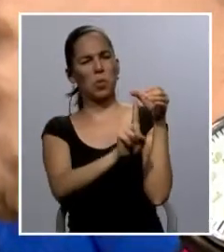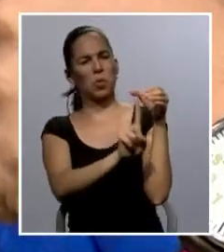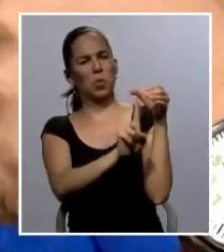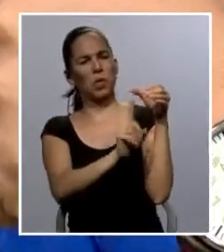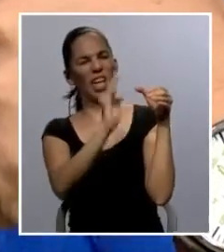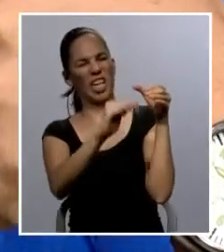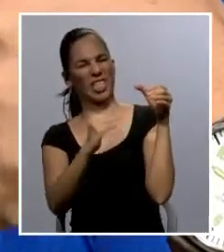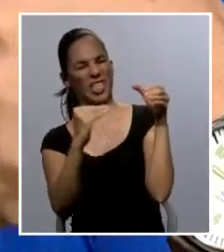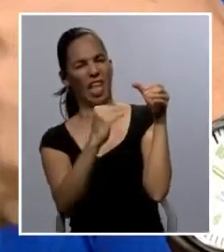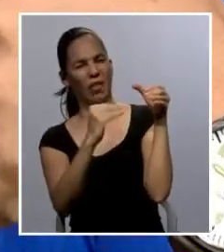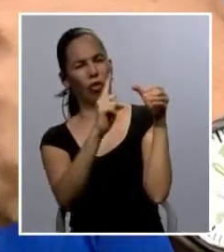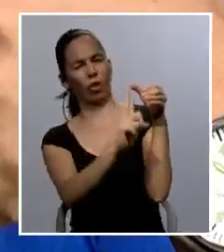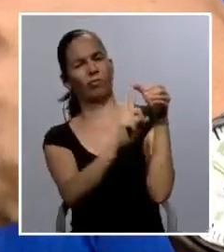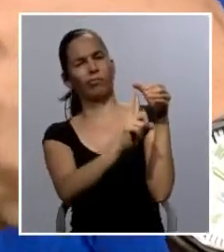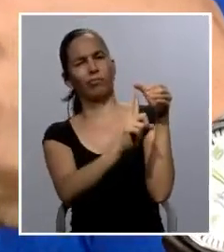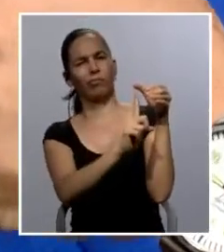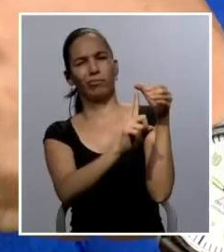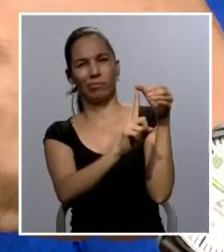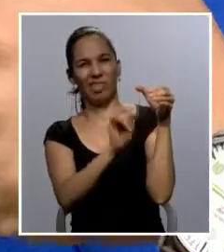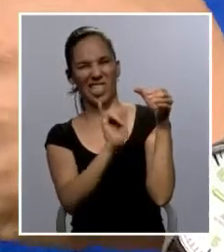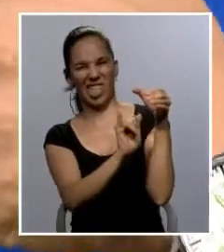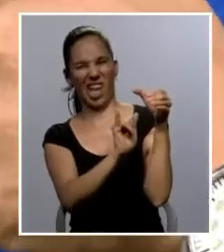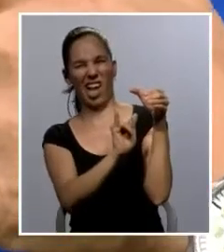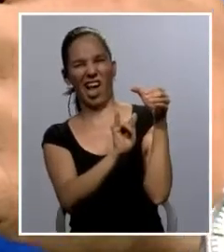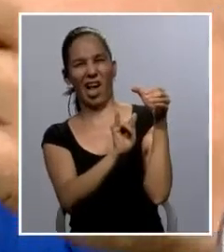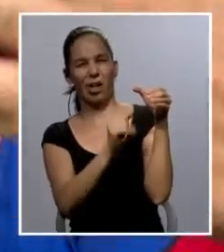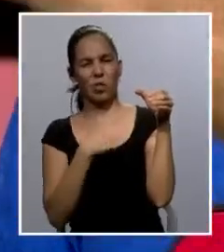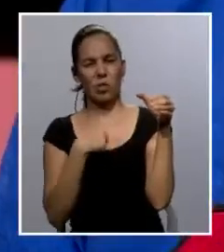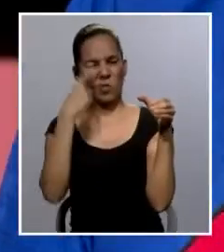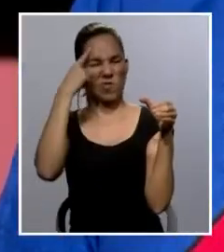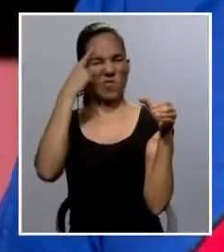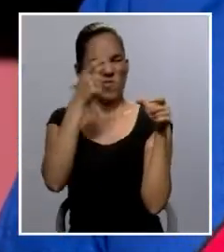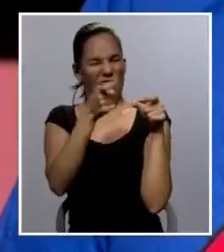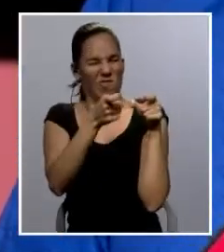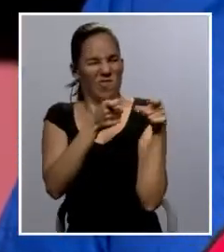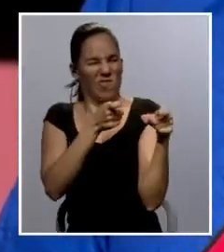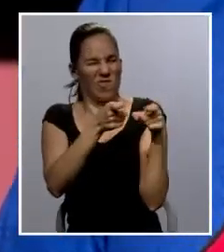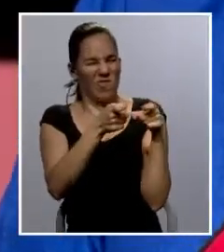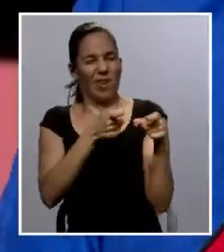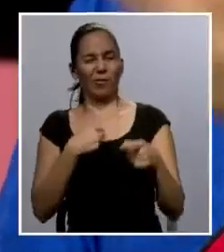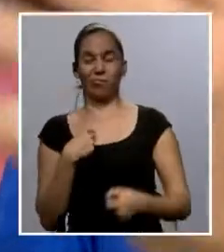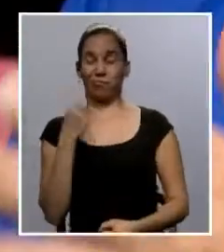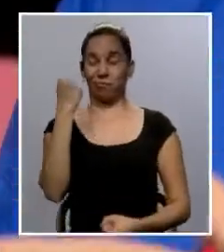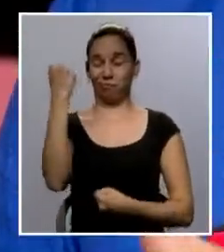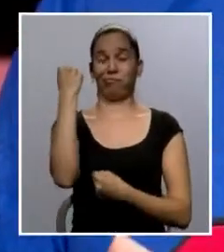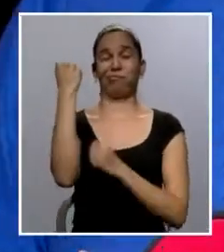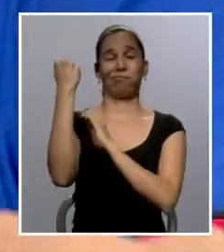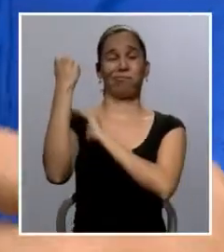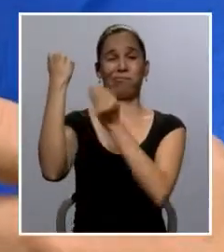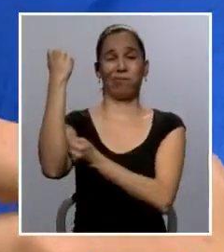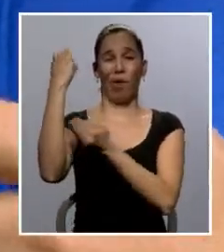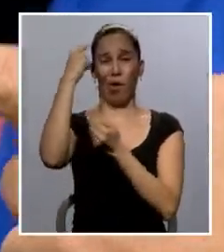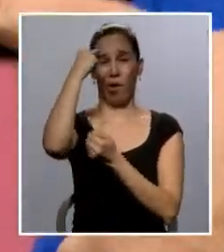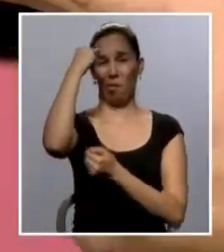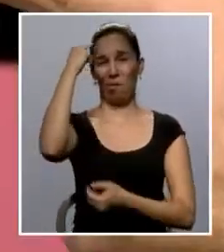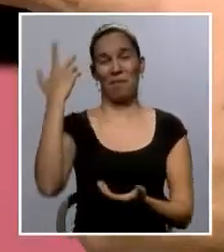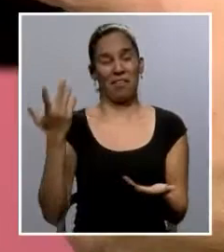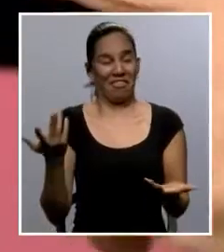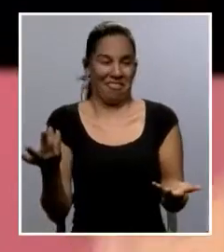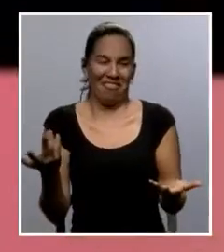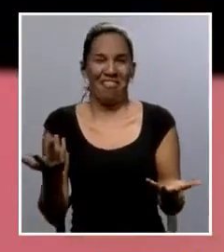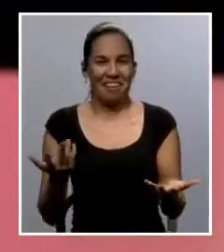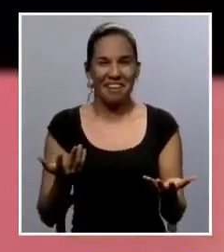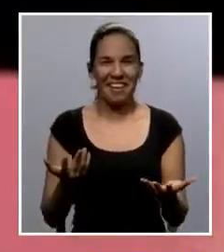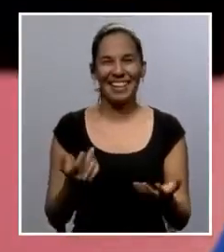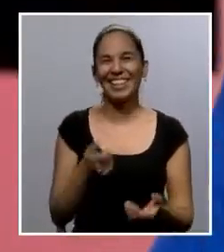centro, palito, quédese levitando. Ajá. Wow, qué poder tengo con mi mente. Qué poder, ¿eh? Pero dicen